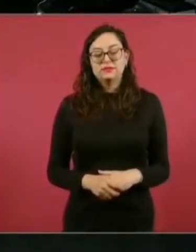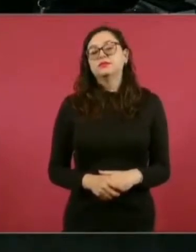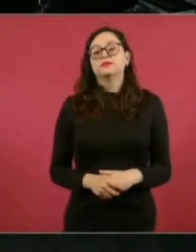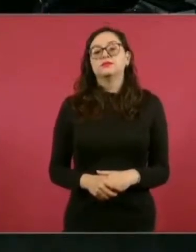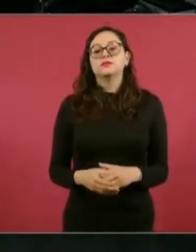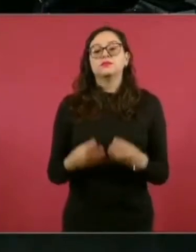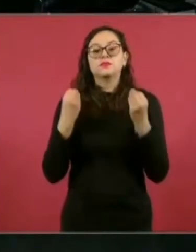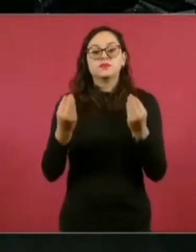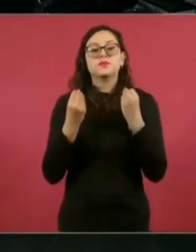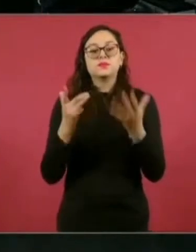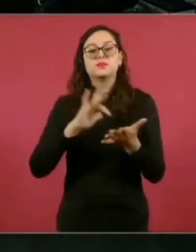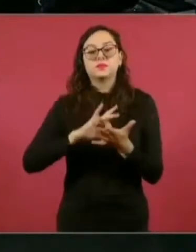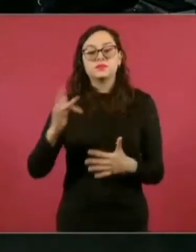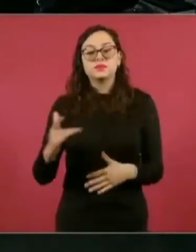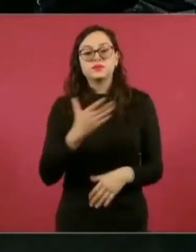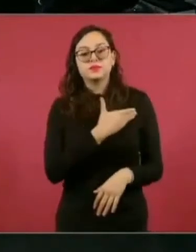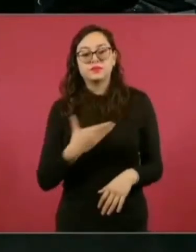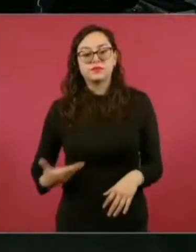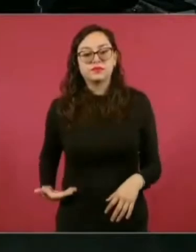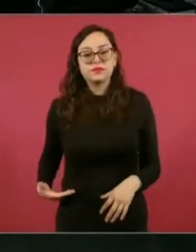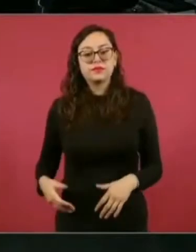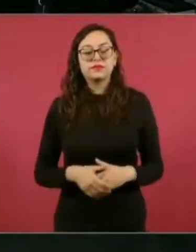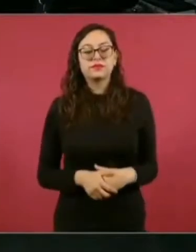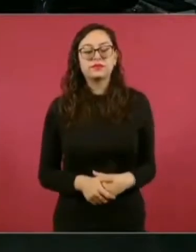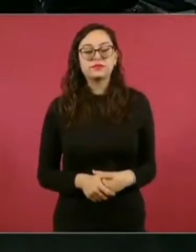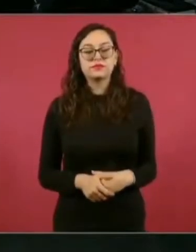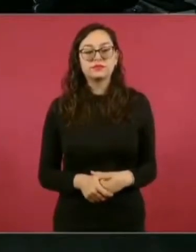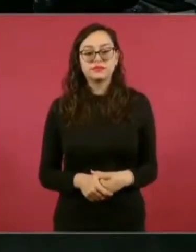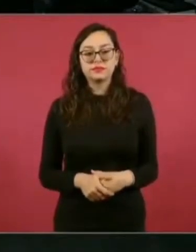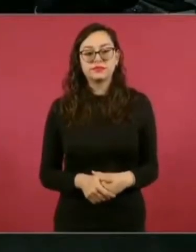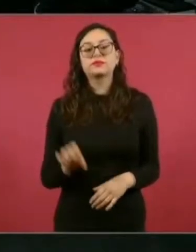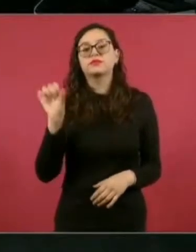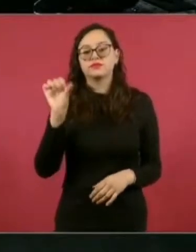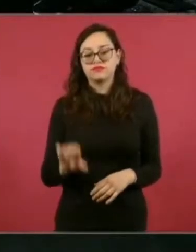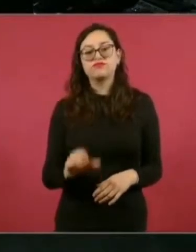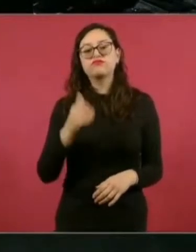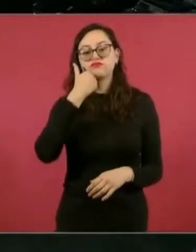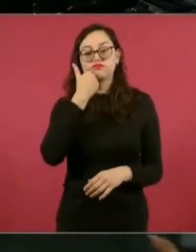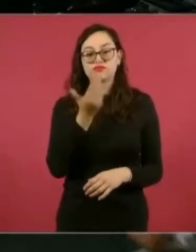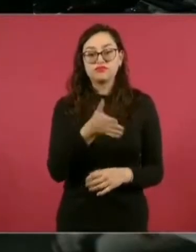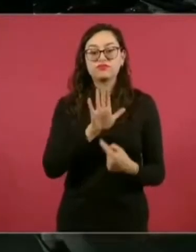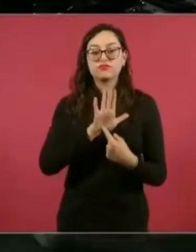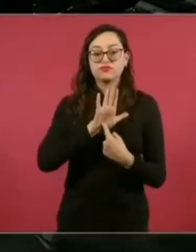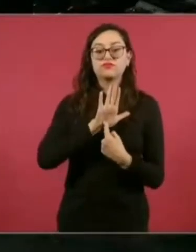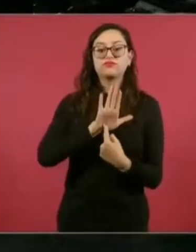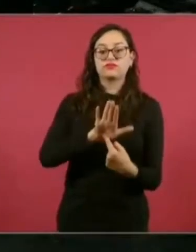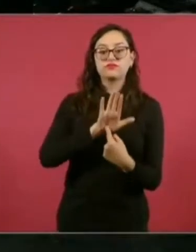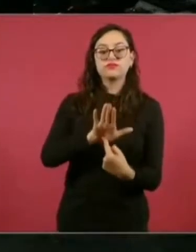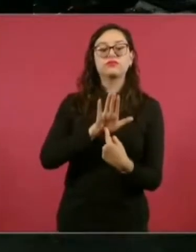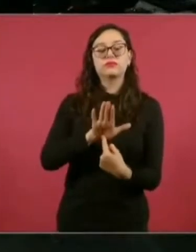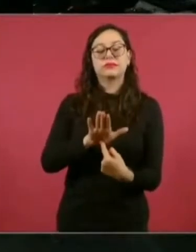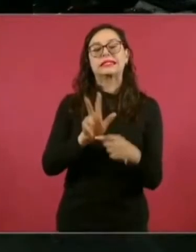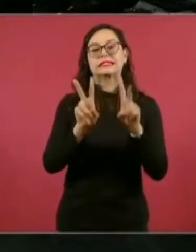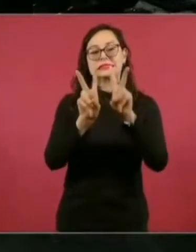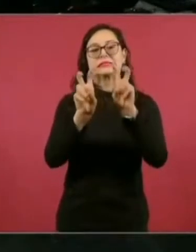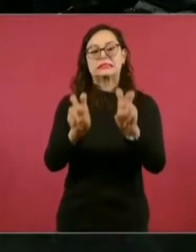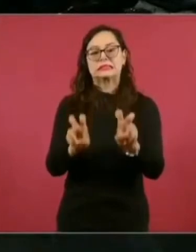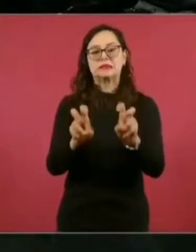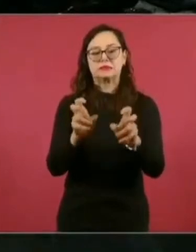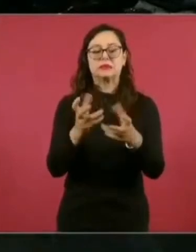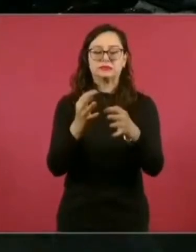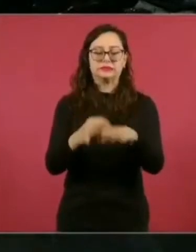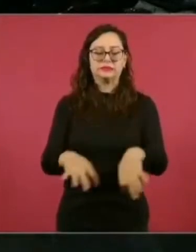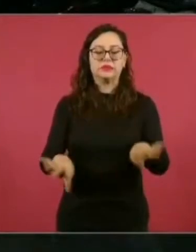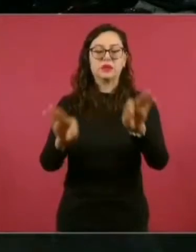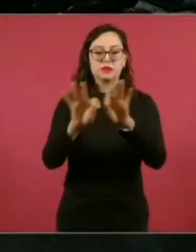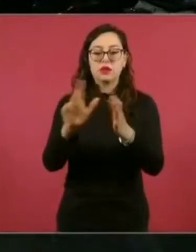Muchas gracias, presidente. Bueno, el día de hoy queremos presentar información relevante alrededor de la reforma